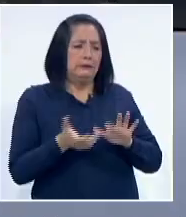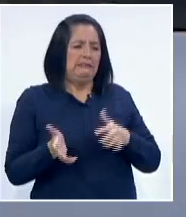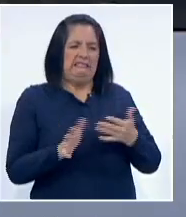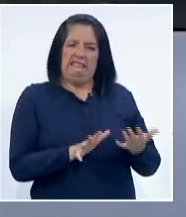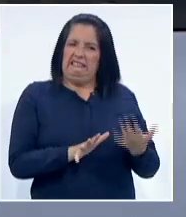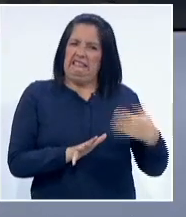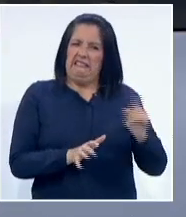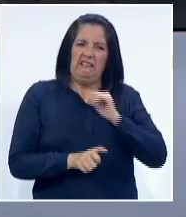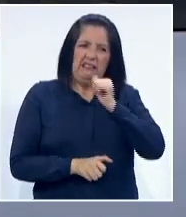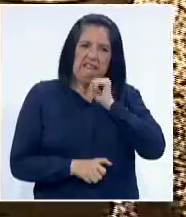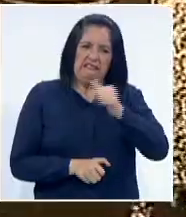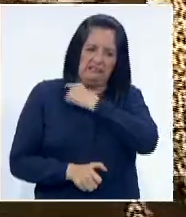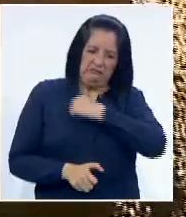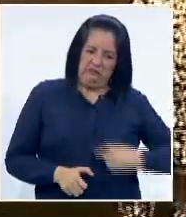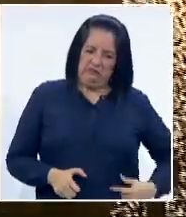de seguridad.